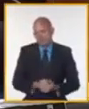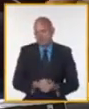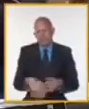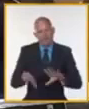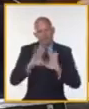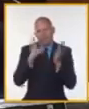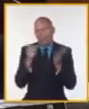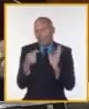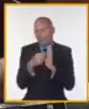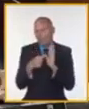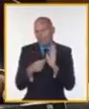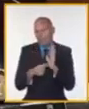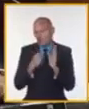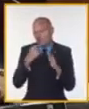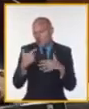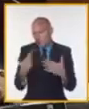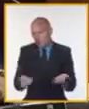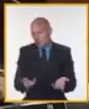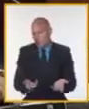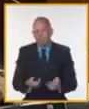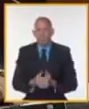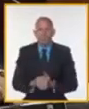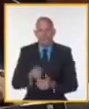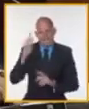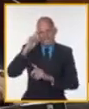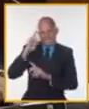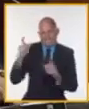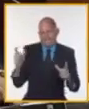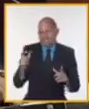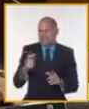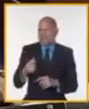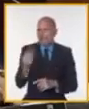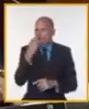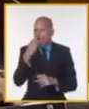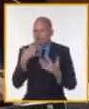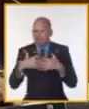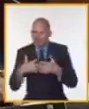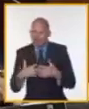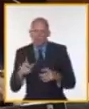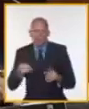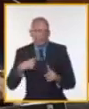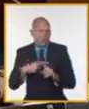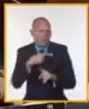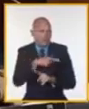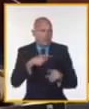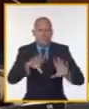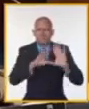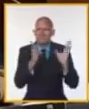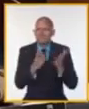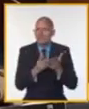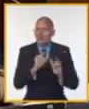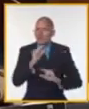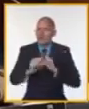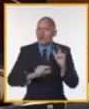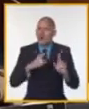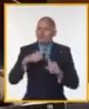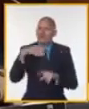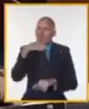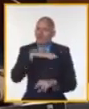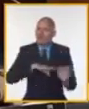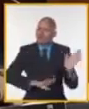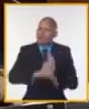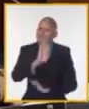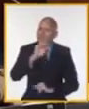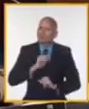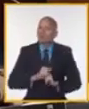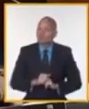con el tema del partido y la ciencia y la transformación digital, hasta todo lo que se está viendo aquí en este